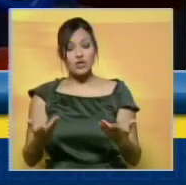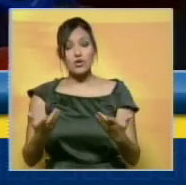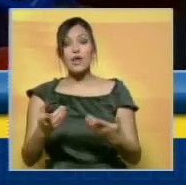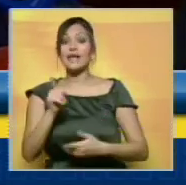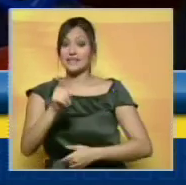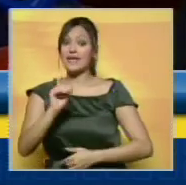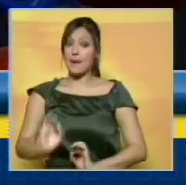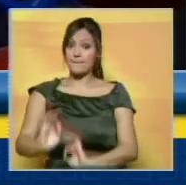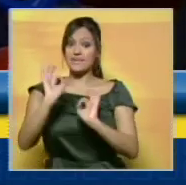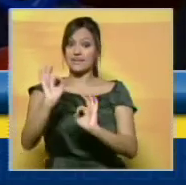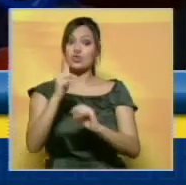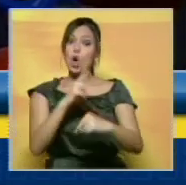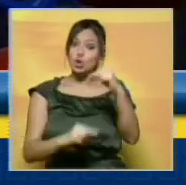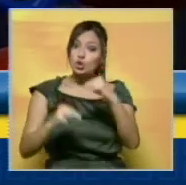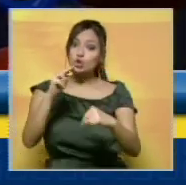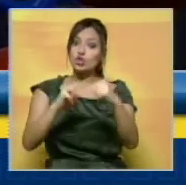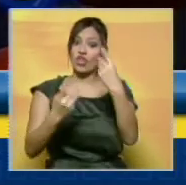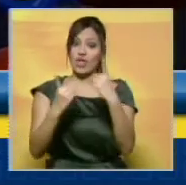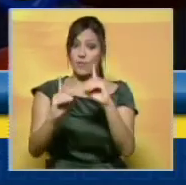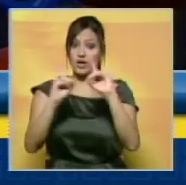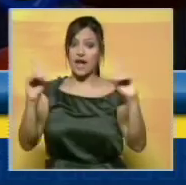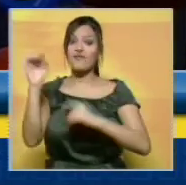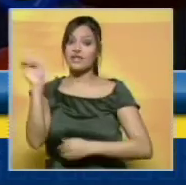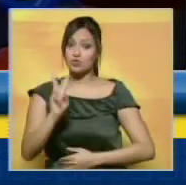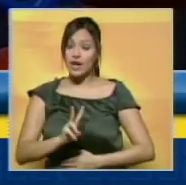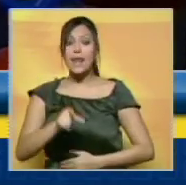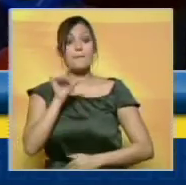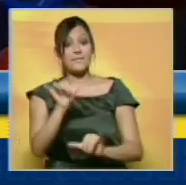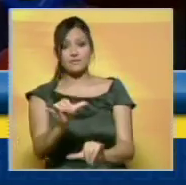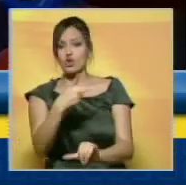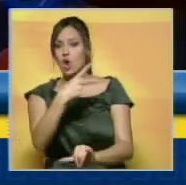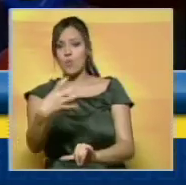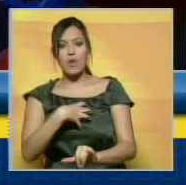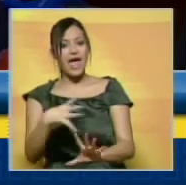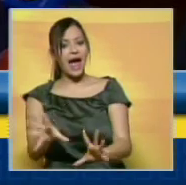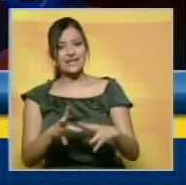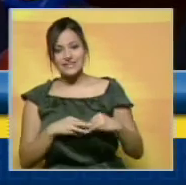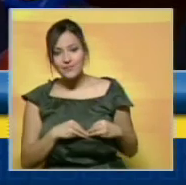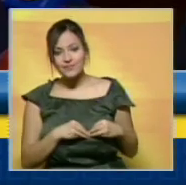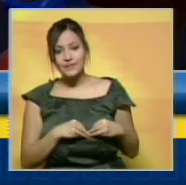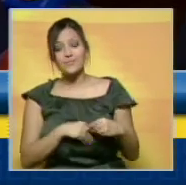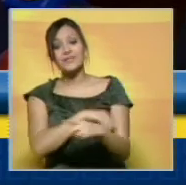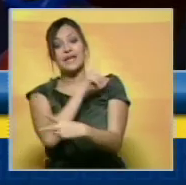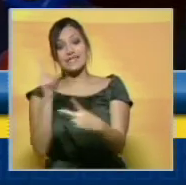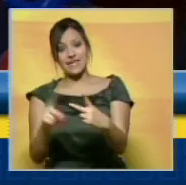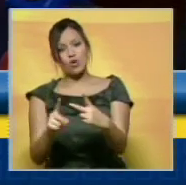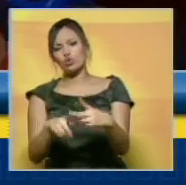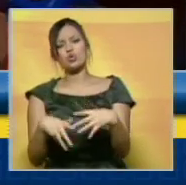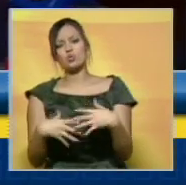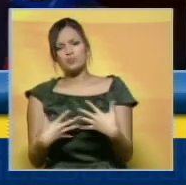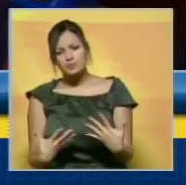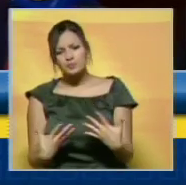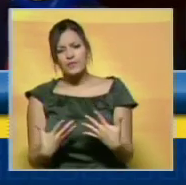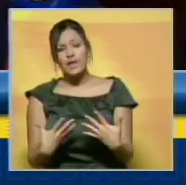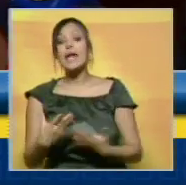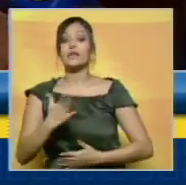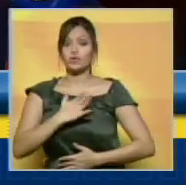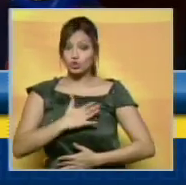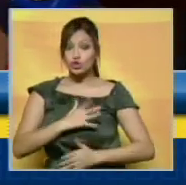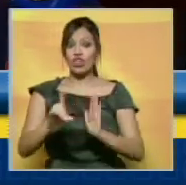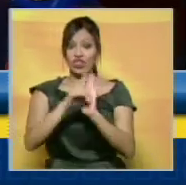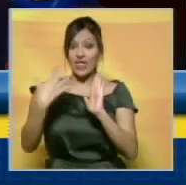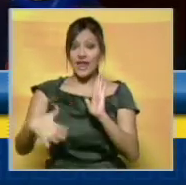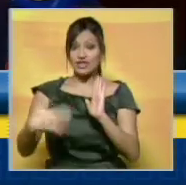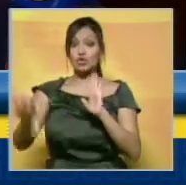pilar fundamental de la construcción de la democracia venezolana. Eso nosotros no lo podemos aceptar. En segundo lugar, porque ejercimos el